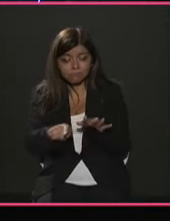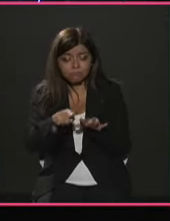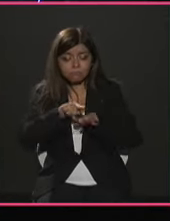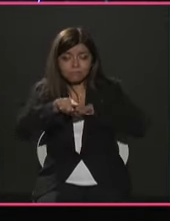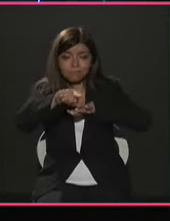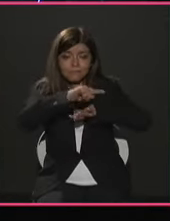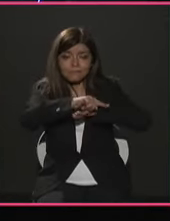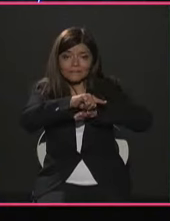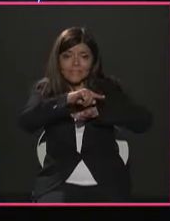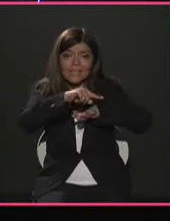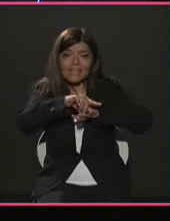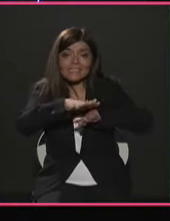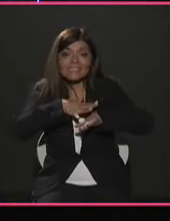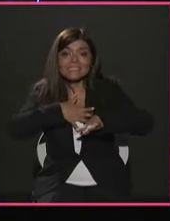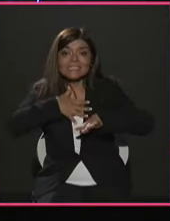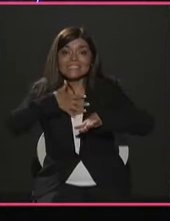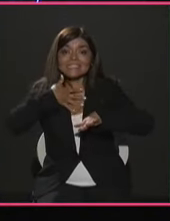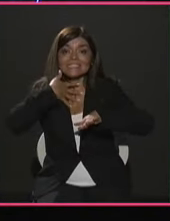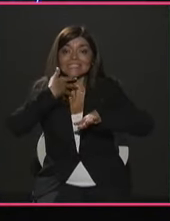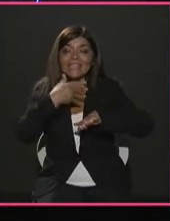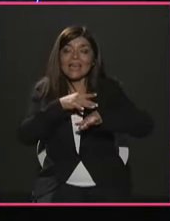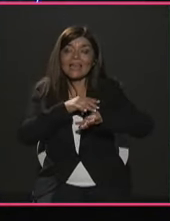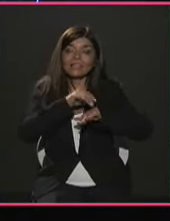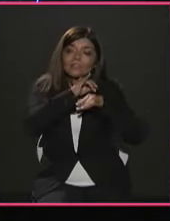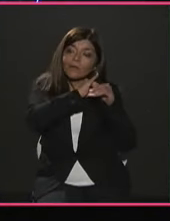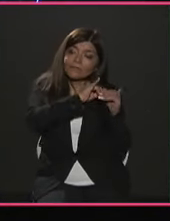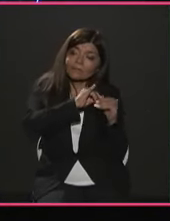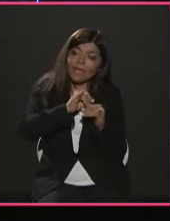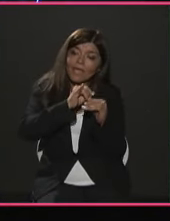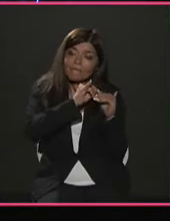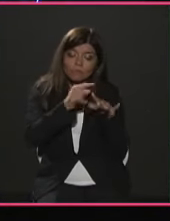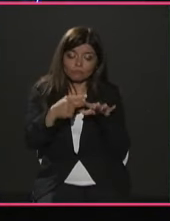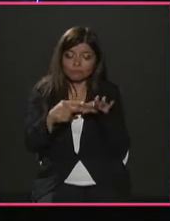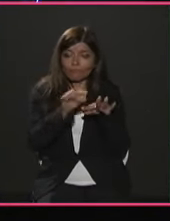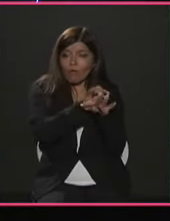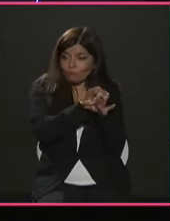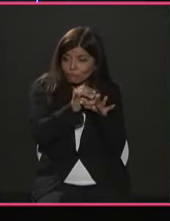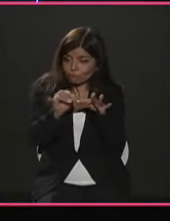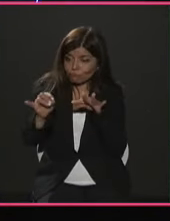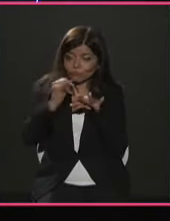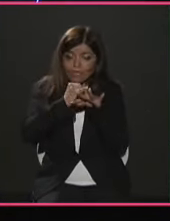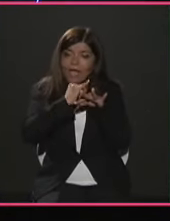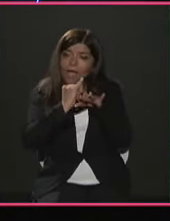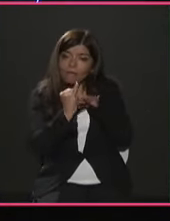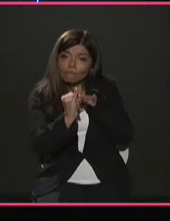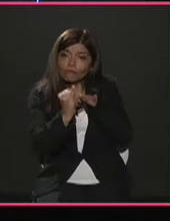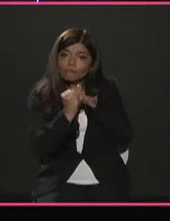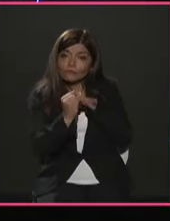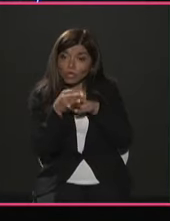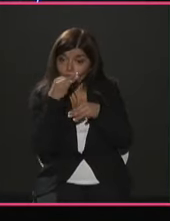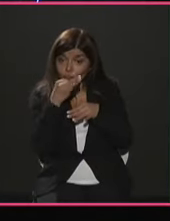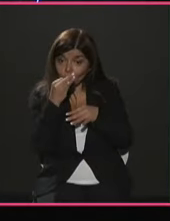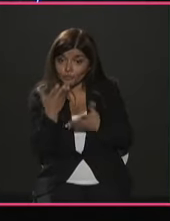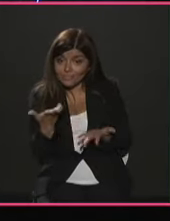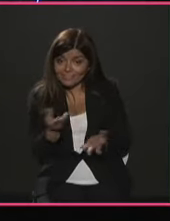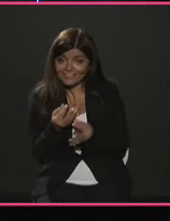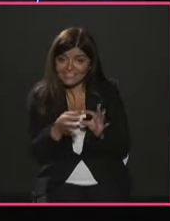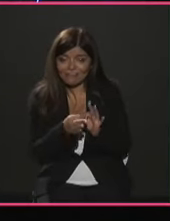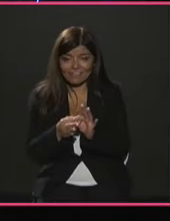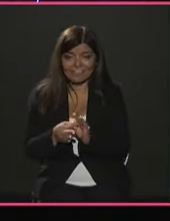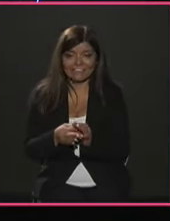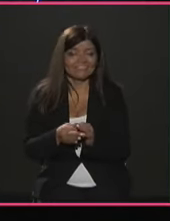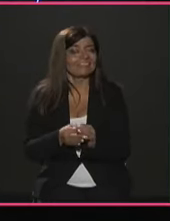estructura siente y Da señales de información algo que les voy a contar inmediatamente qué es lo que